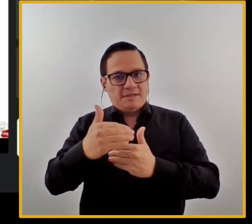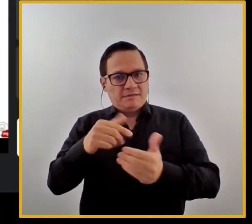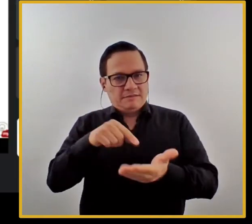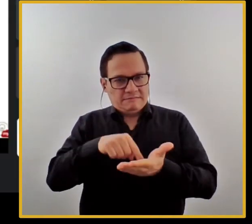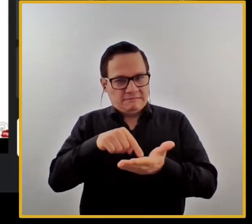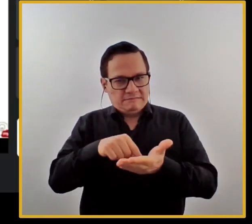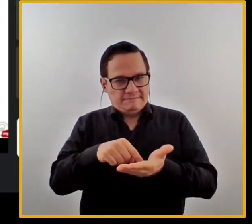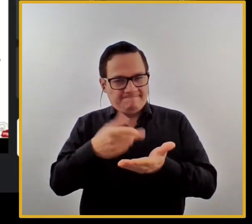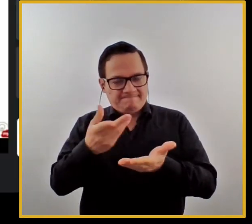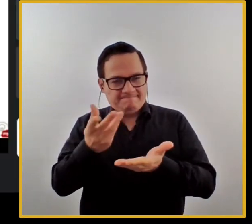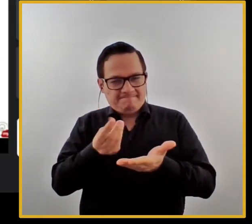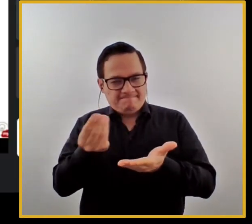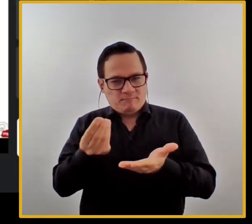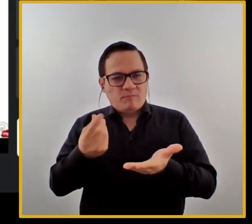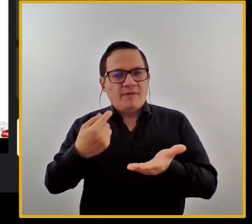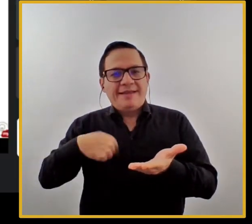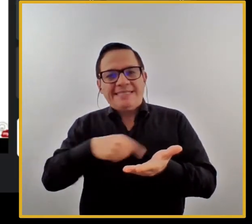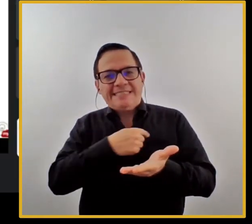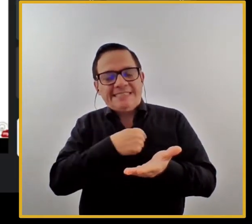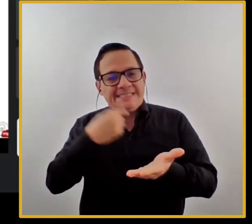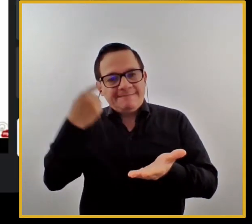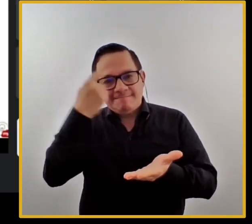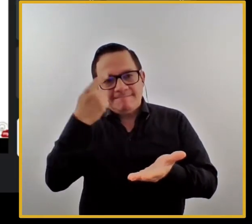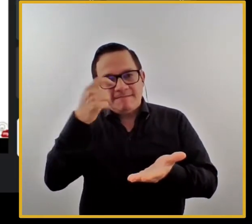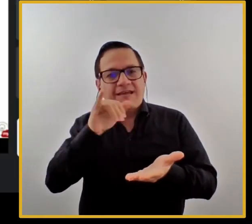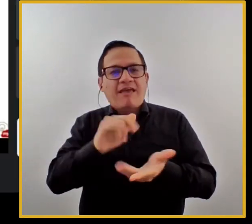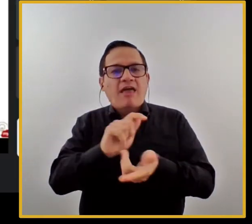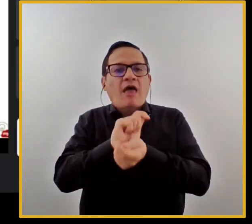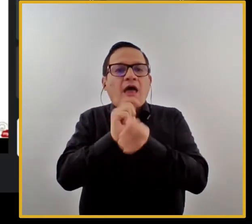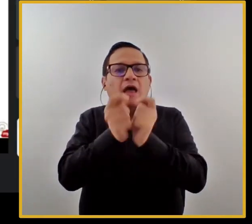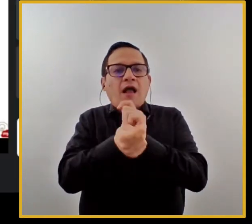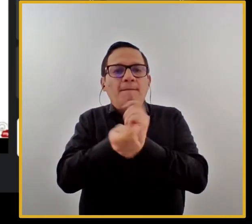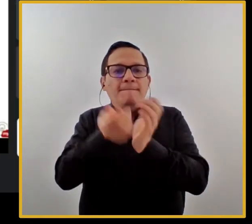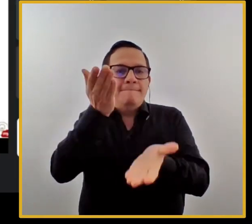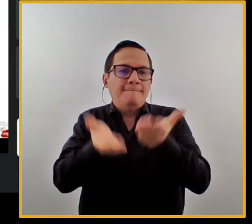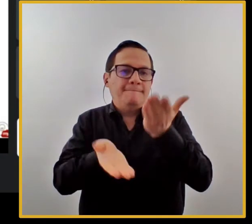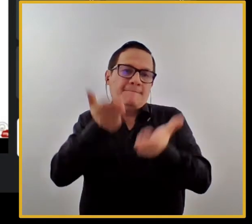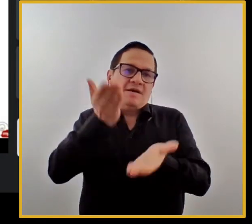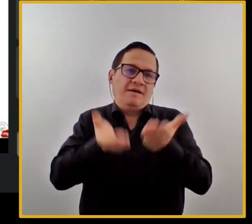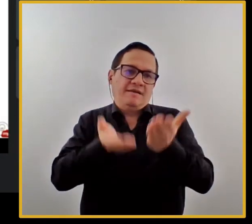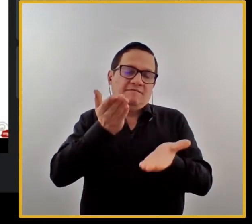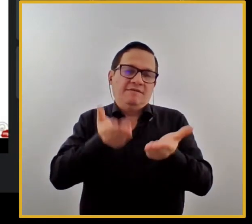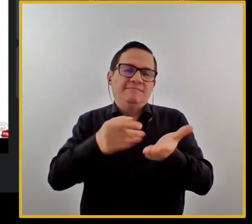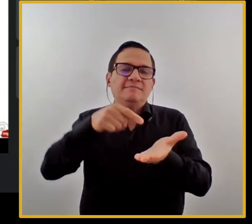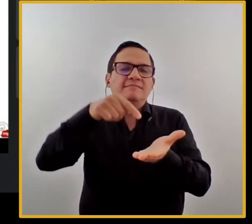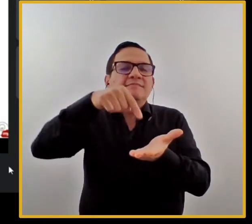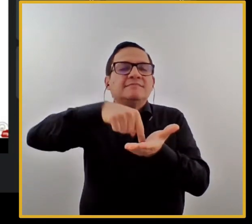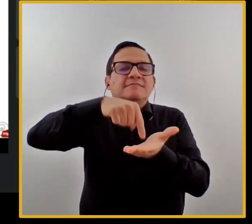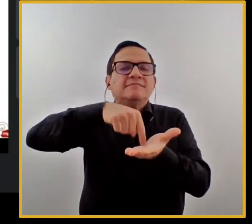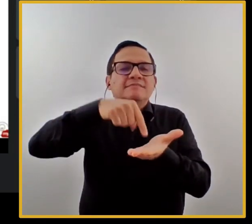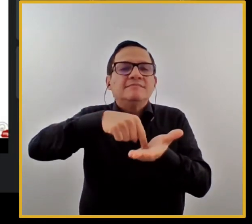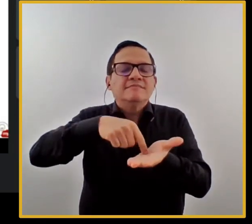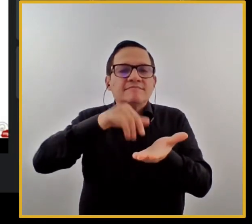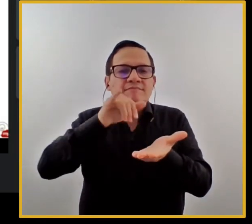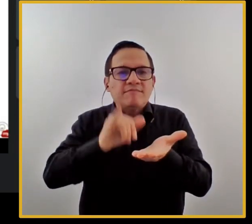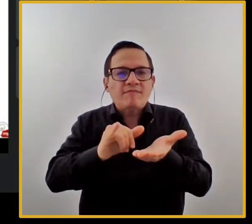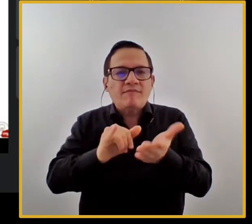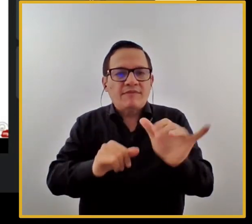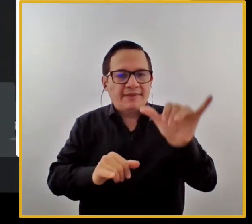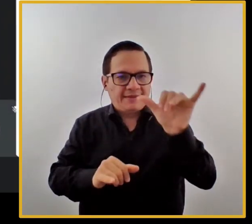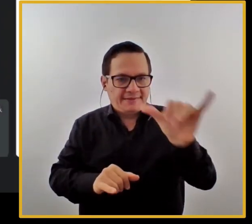que nosotros pretendemos es hacer ese cambio de variable, ¿cierto? En donde a y la